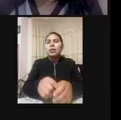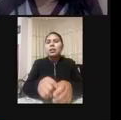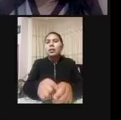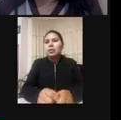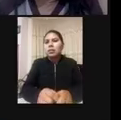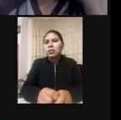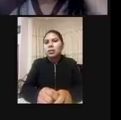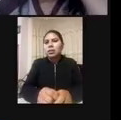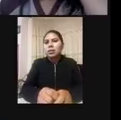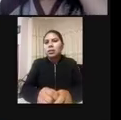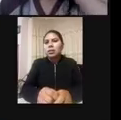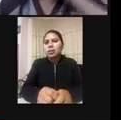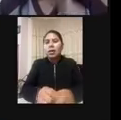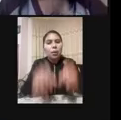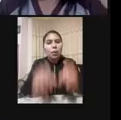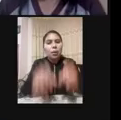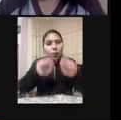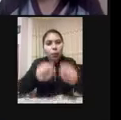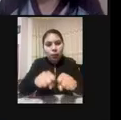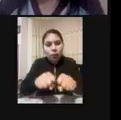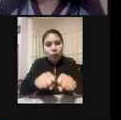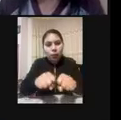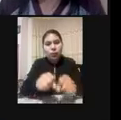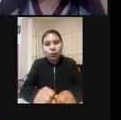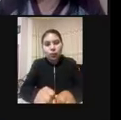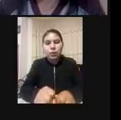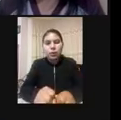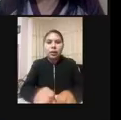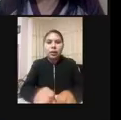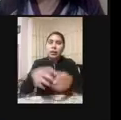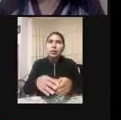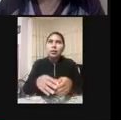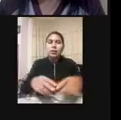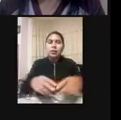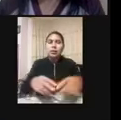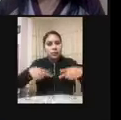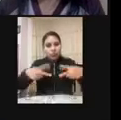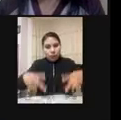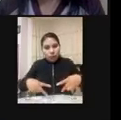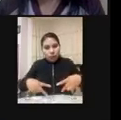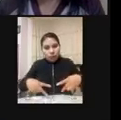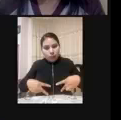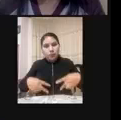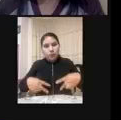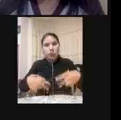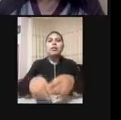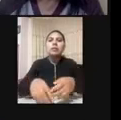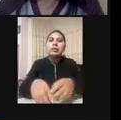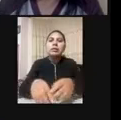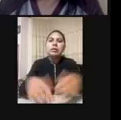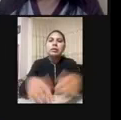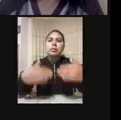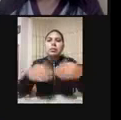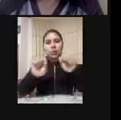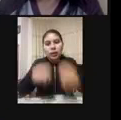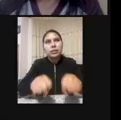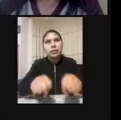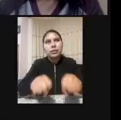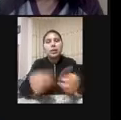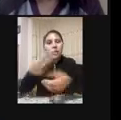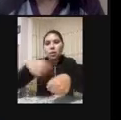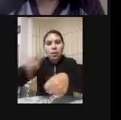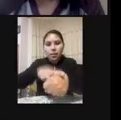el desarrollo y la calidad de vida de Margarita. Es por eso que debemos hacer controles periódicamente. Si todo está dentro de lo